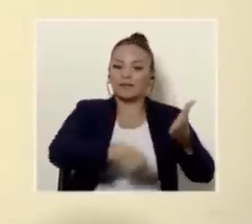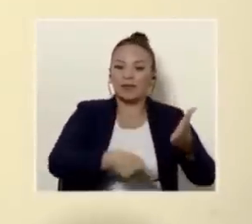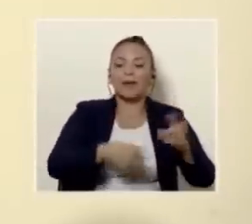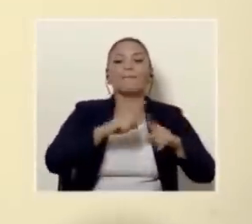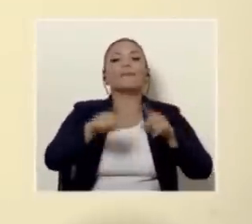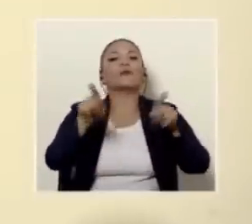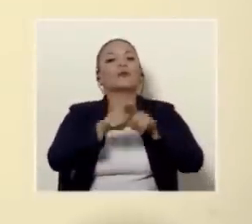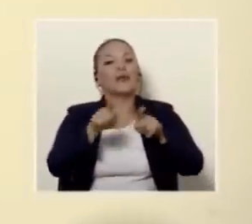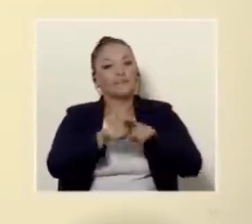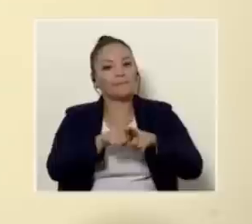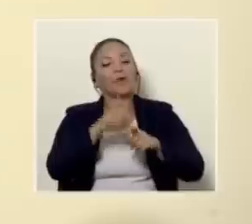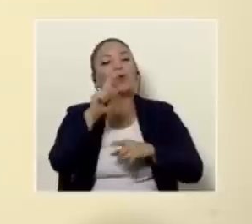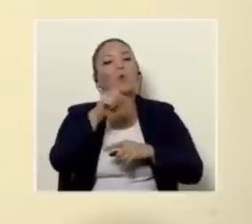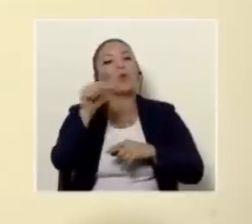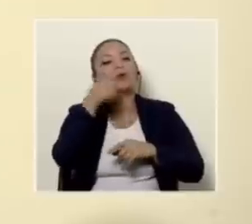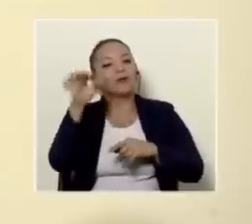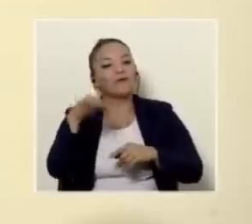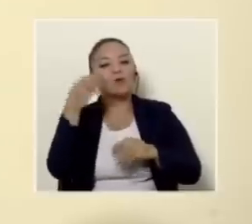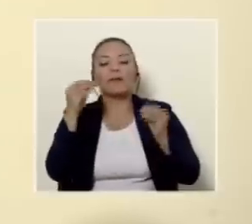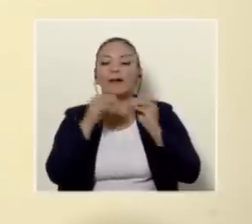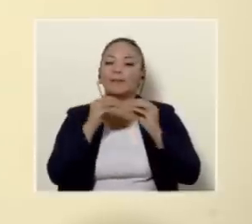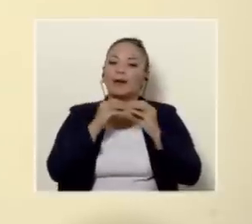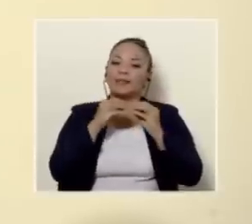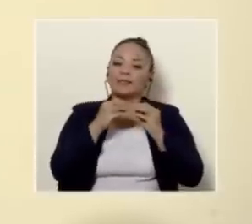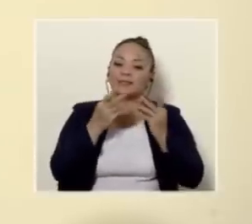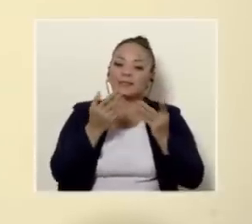fiscal, pero que había una manera más